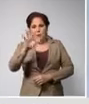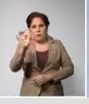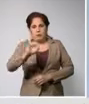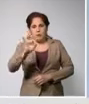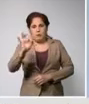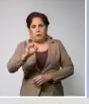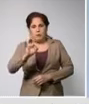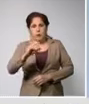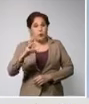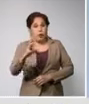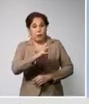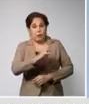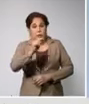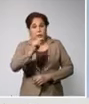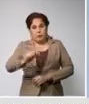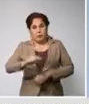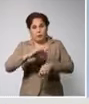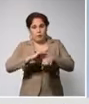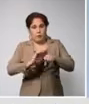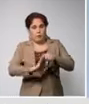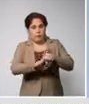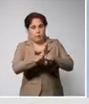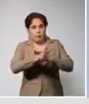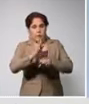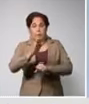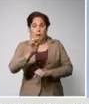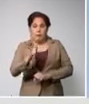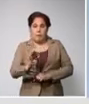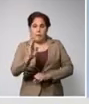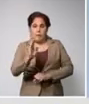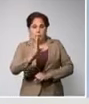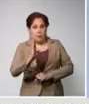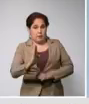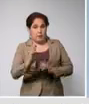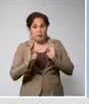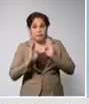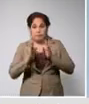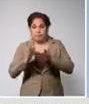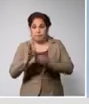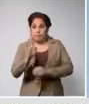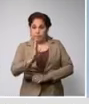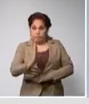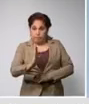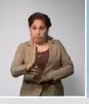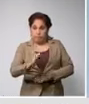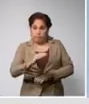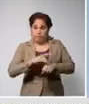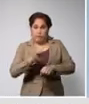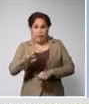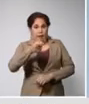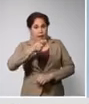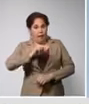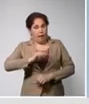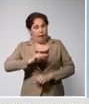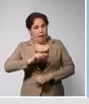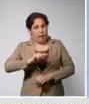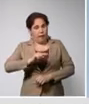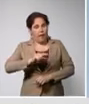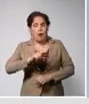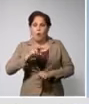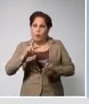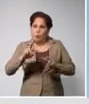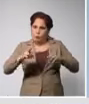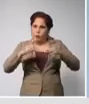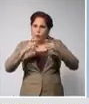44,5% de todos los casos confirmados del mundo, y que ayer, de nuevo, una